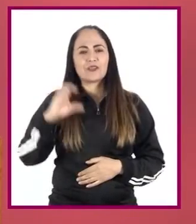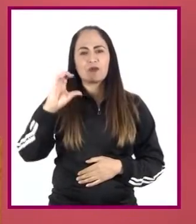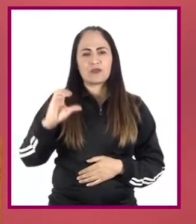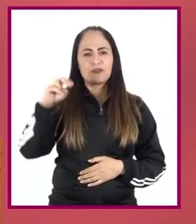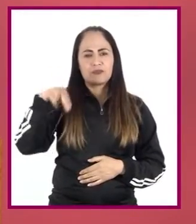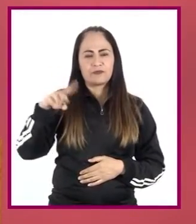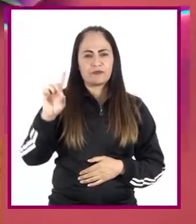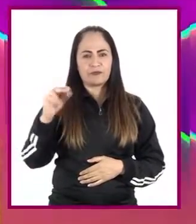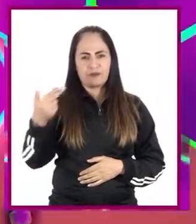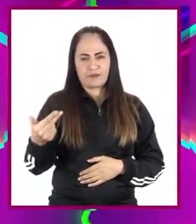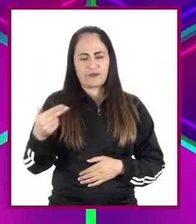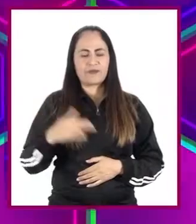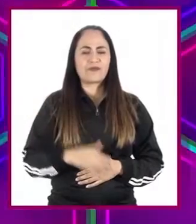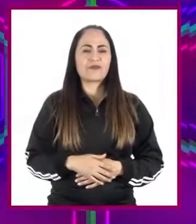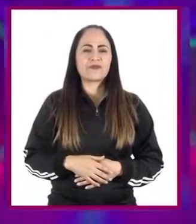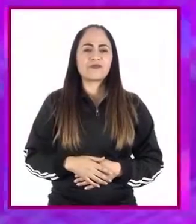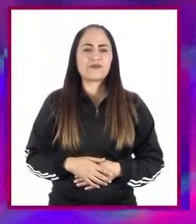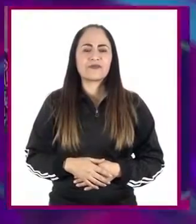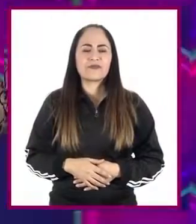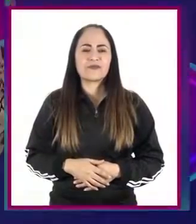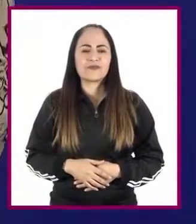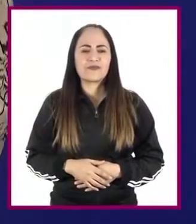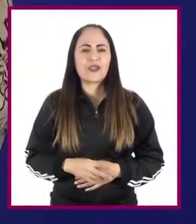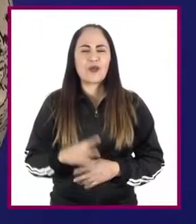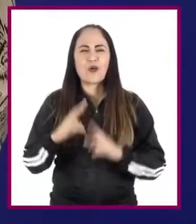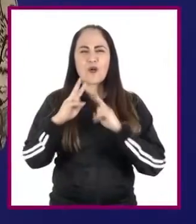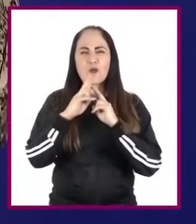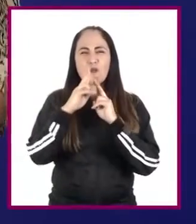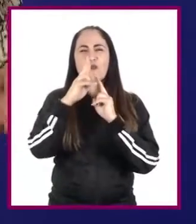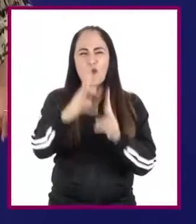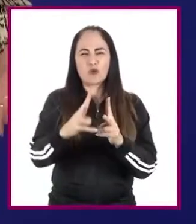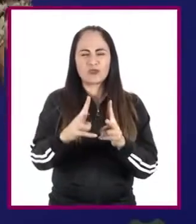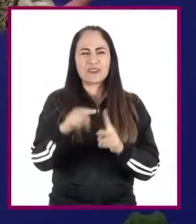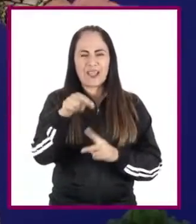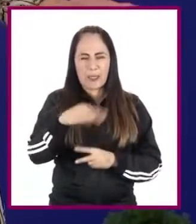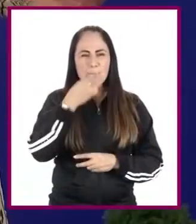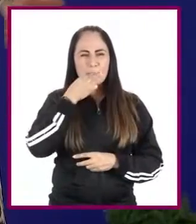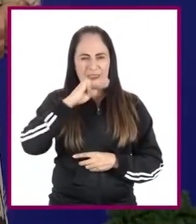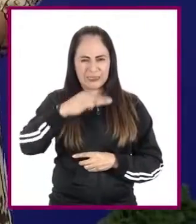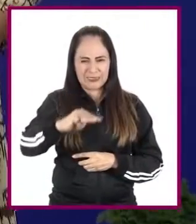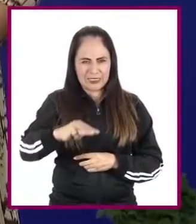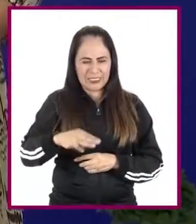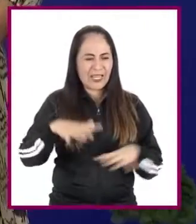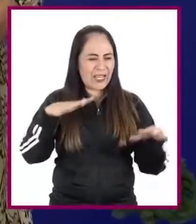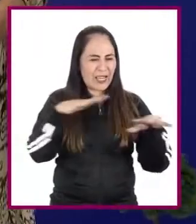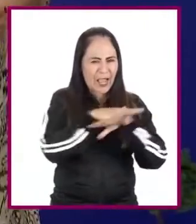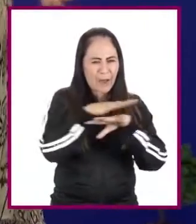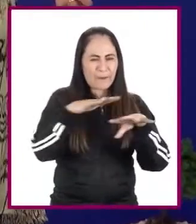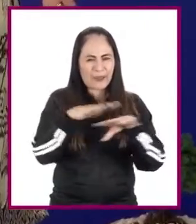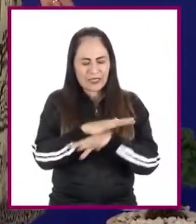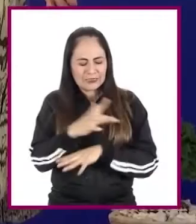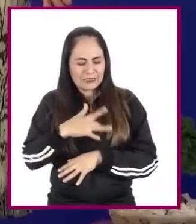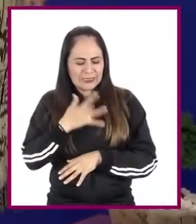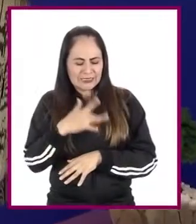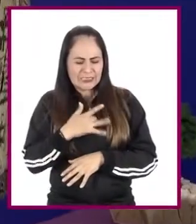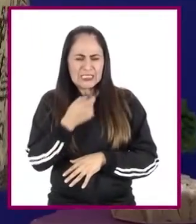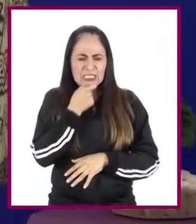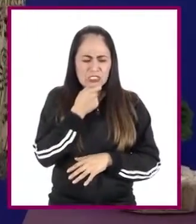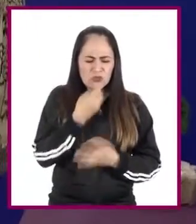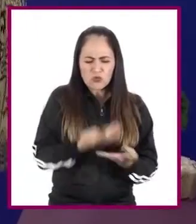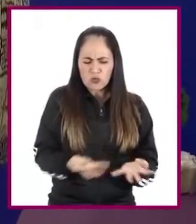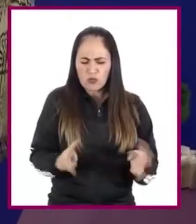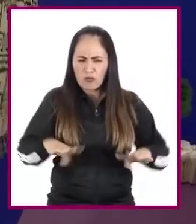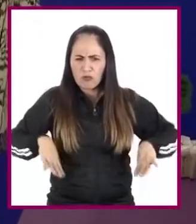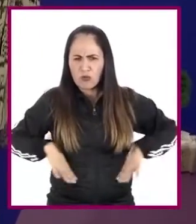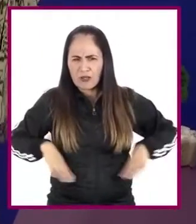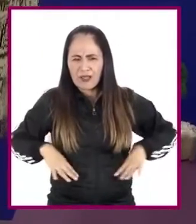los Derechos Humanos. Las voces que escuchamos en la campaña pública cambian de acuerdo con el estado de ánimo de los niños. Una